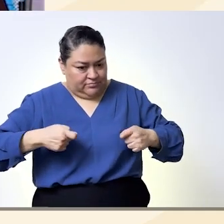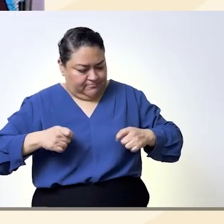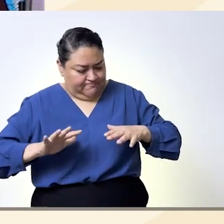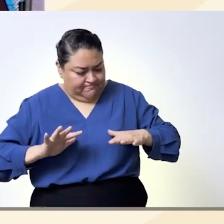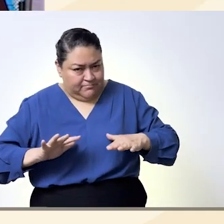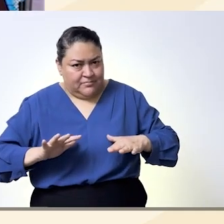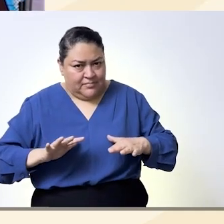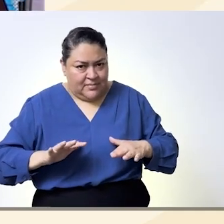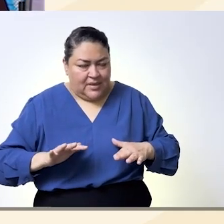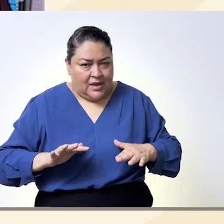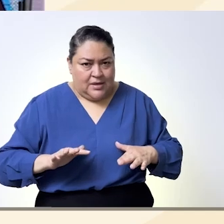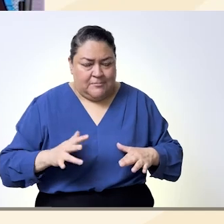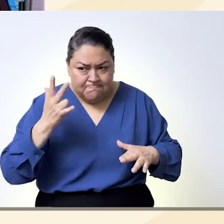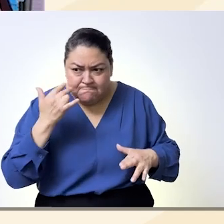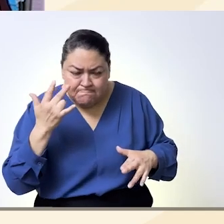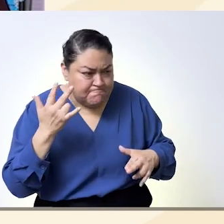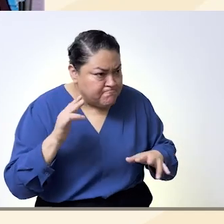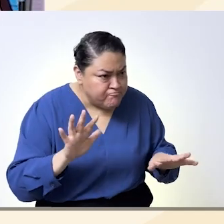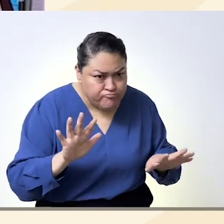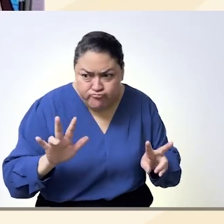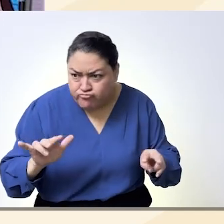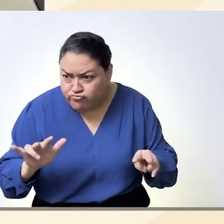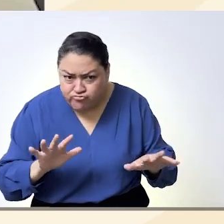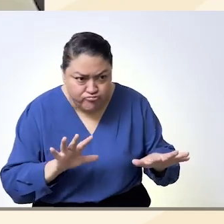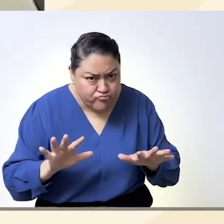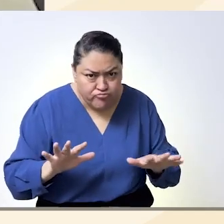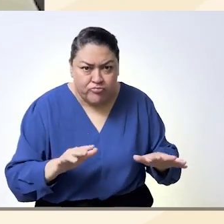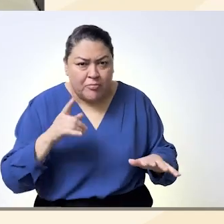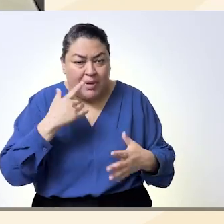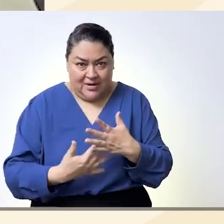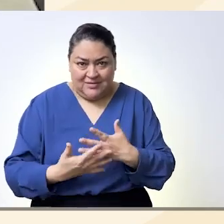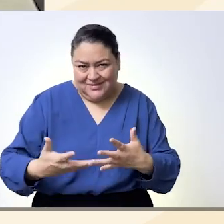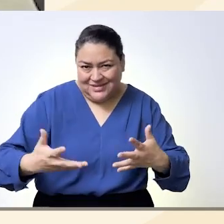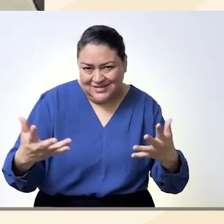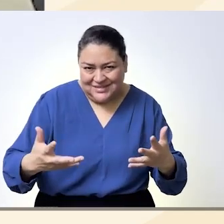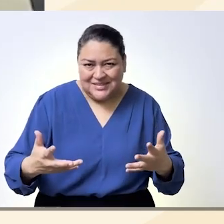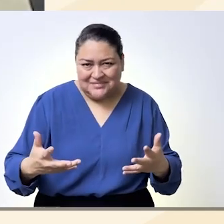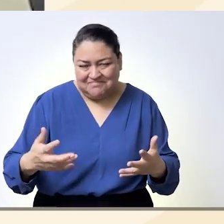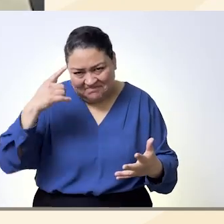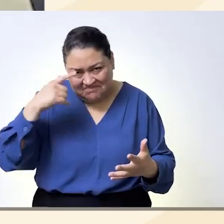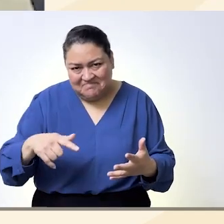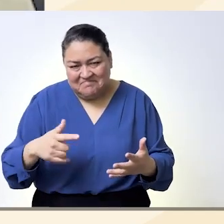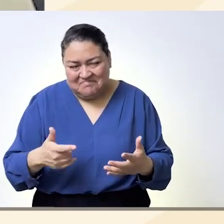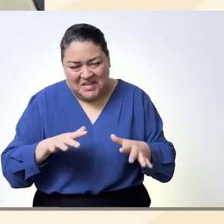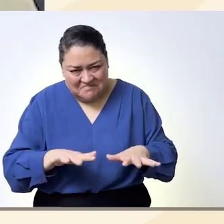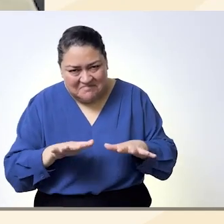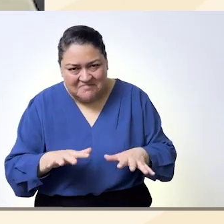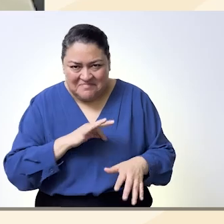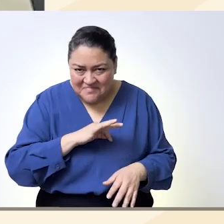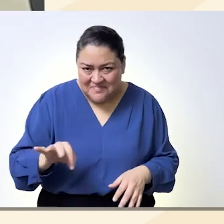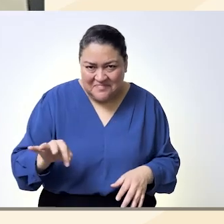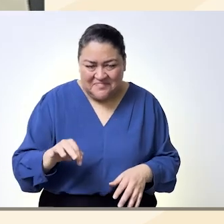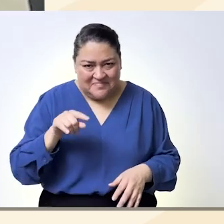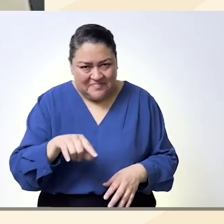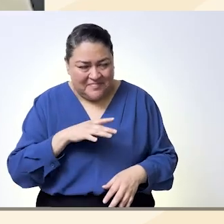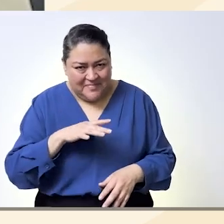como todas las cosas en las que puedes intervenir para poner como un camino más estable y que creo que eso es o